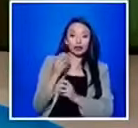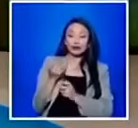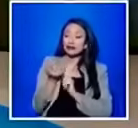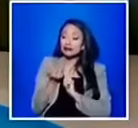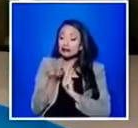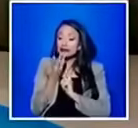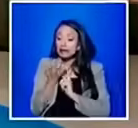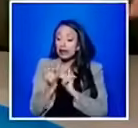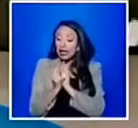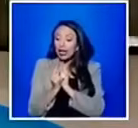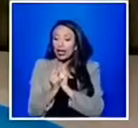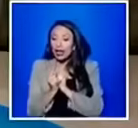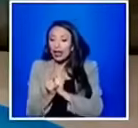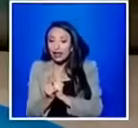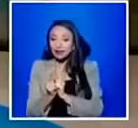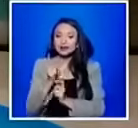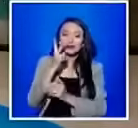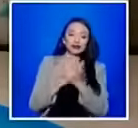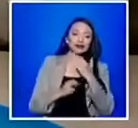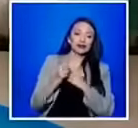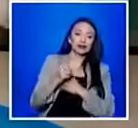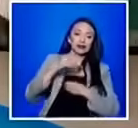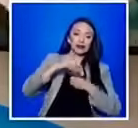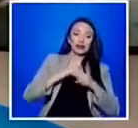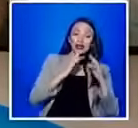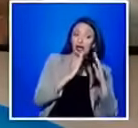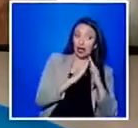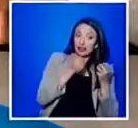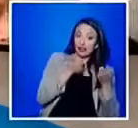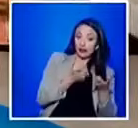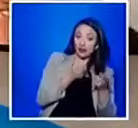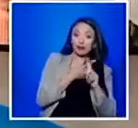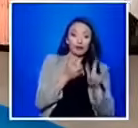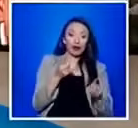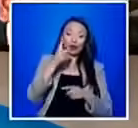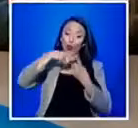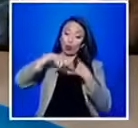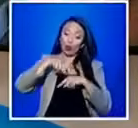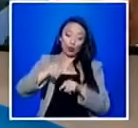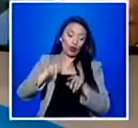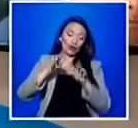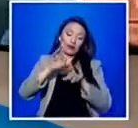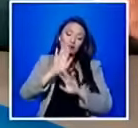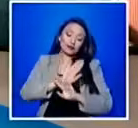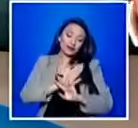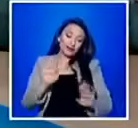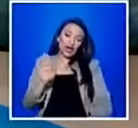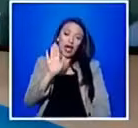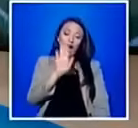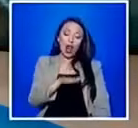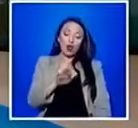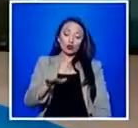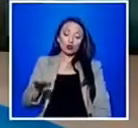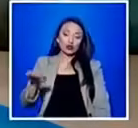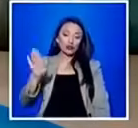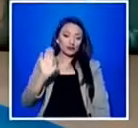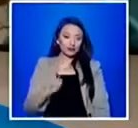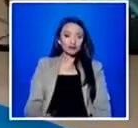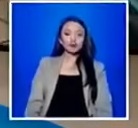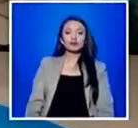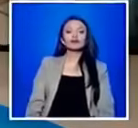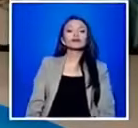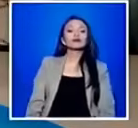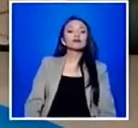dejar ir a sus hijos porque claro, tenerlos en casa también es lo mejor, pero es necesario que regresen a las aulas para que puedan estudiar. Así que